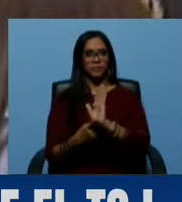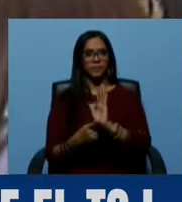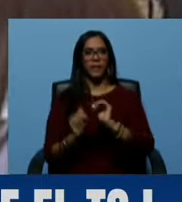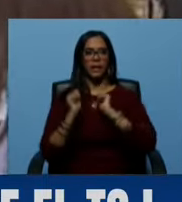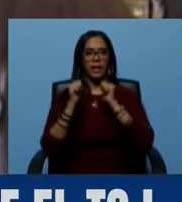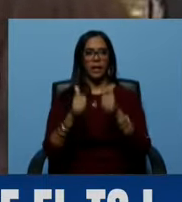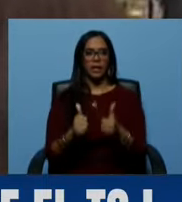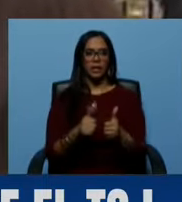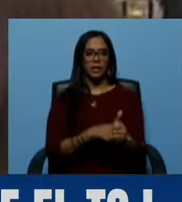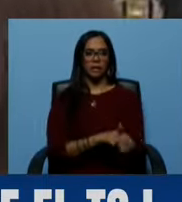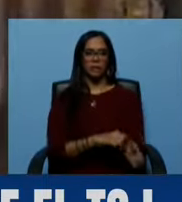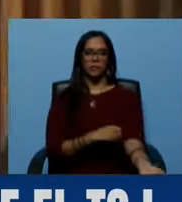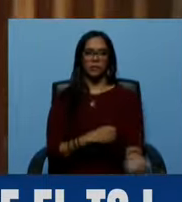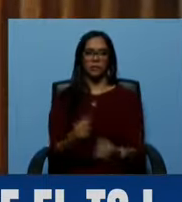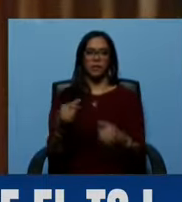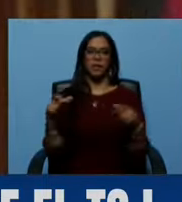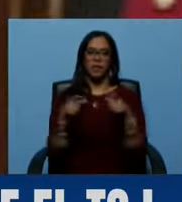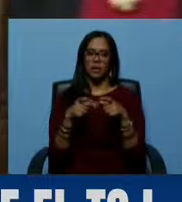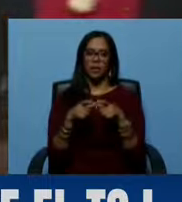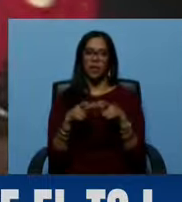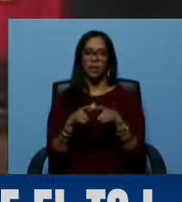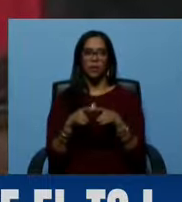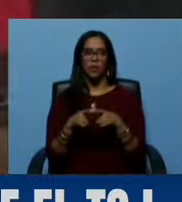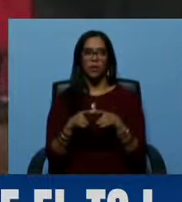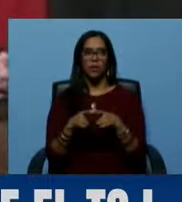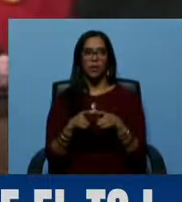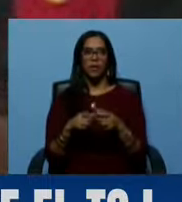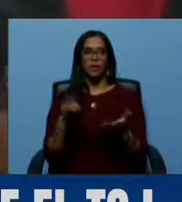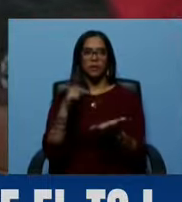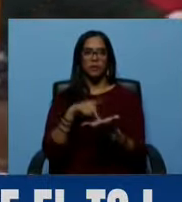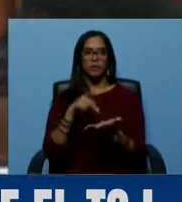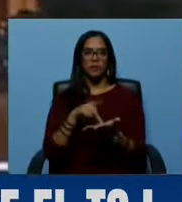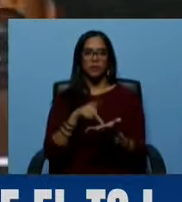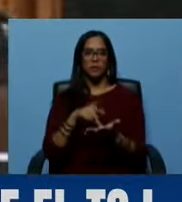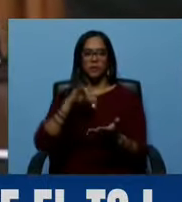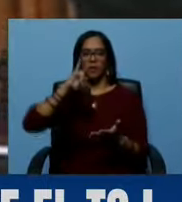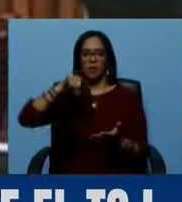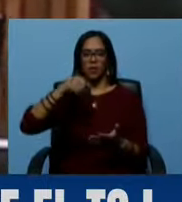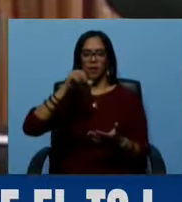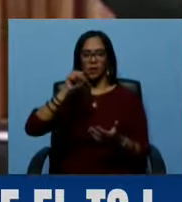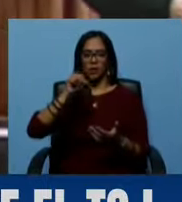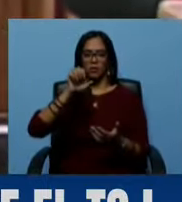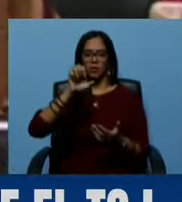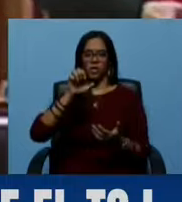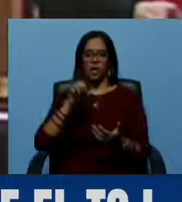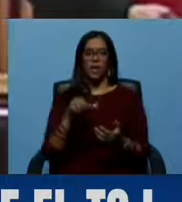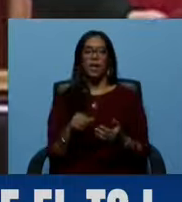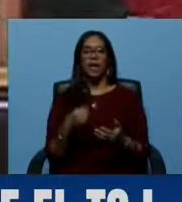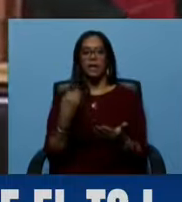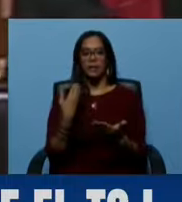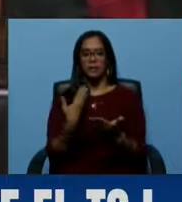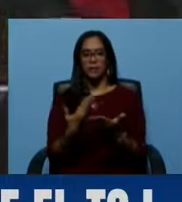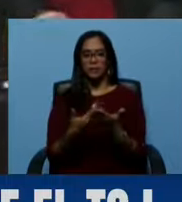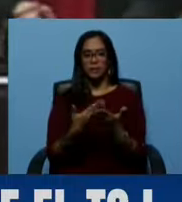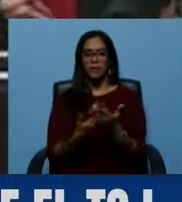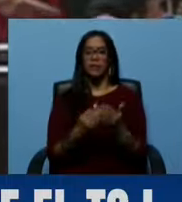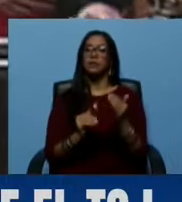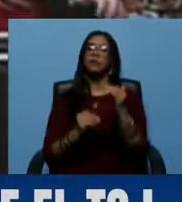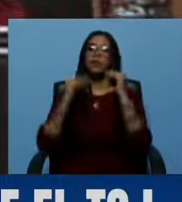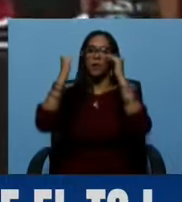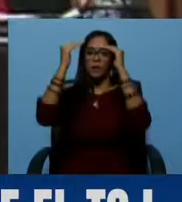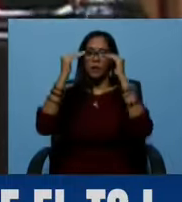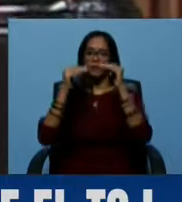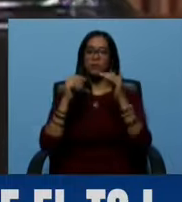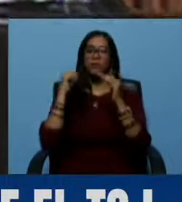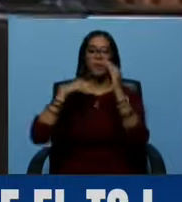inicio de esta audiencia, esta comparecencia de José Contreras ante el Tribunal Supremo de Justicia. Vamos a